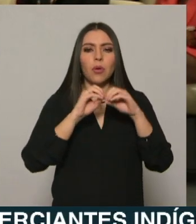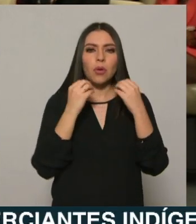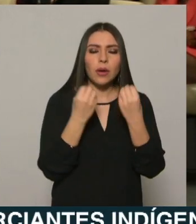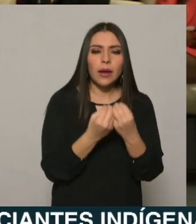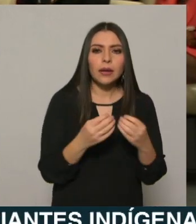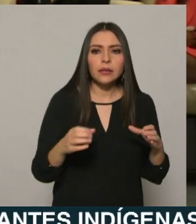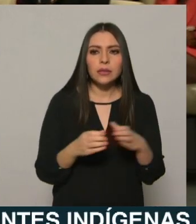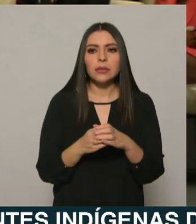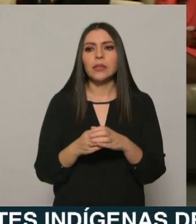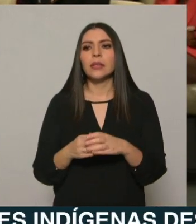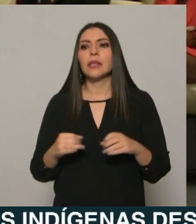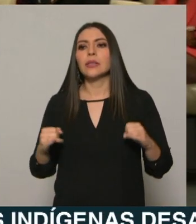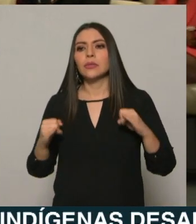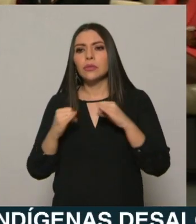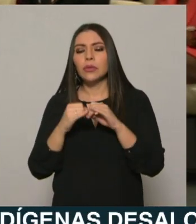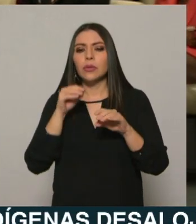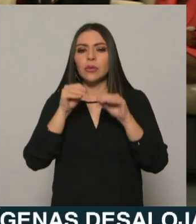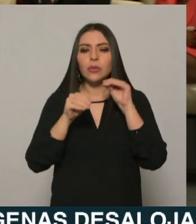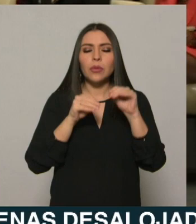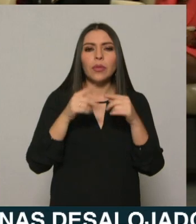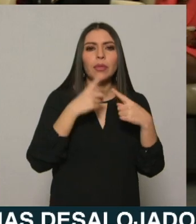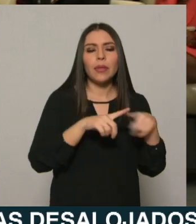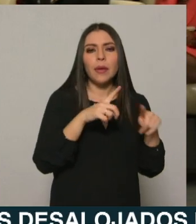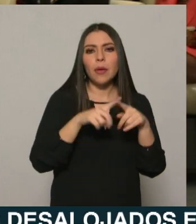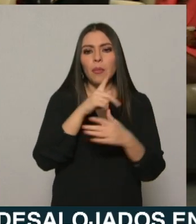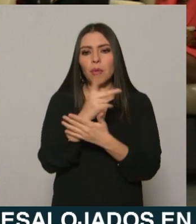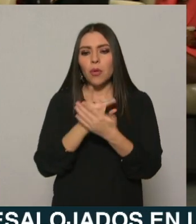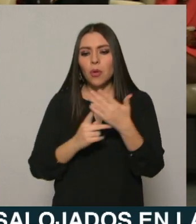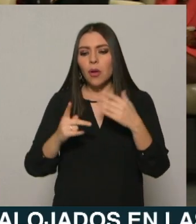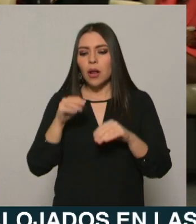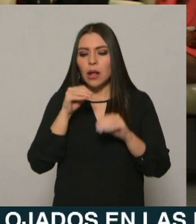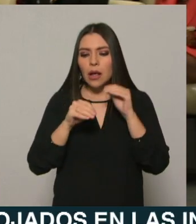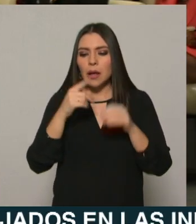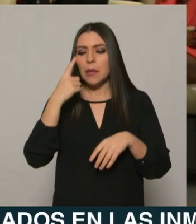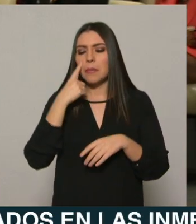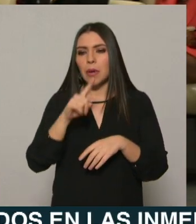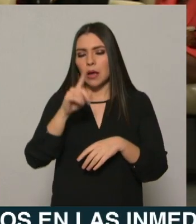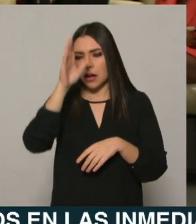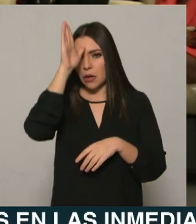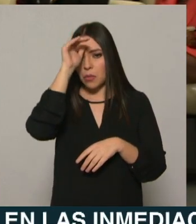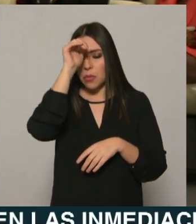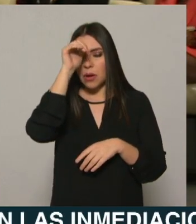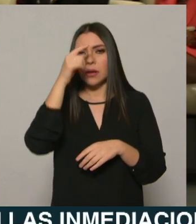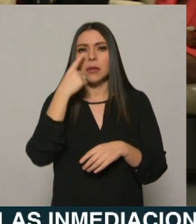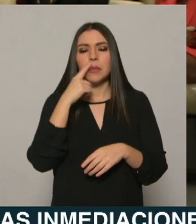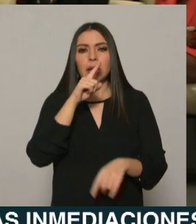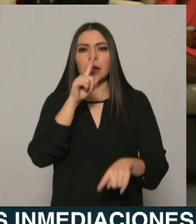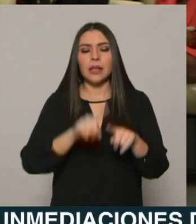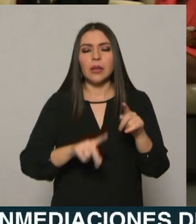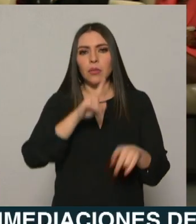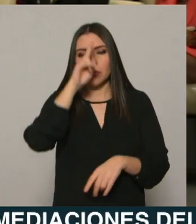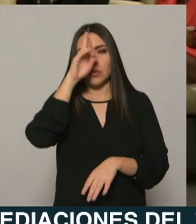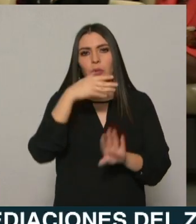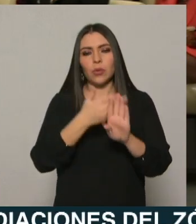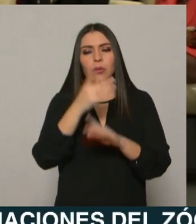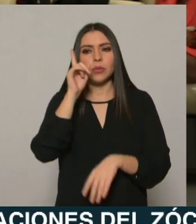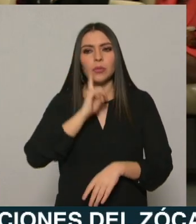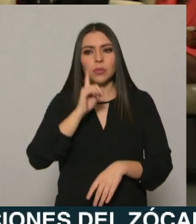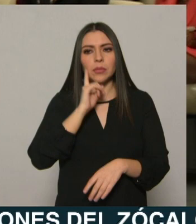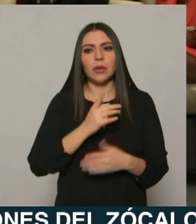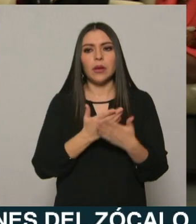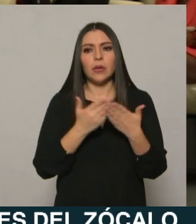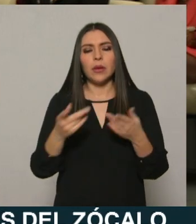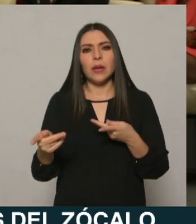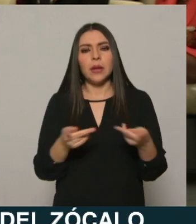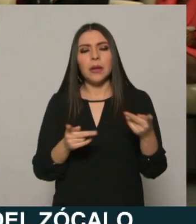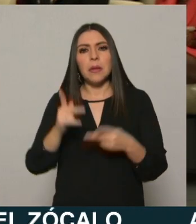instituciones en políticas integrales que erradiquen la violencia de género. Para ello, diseñamos y estamos implementando